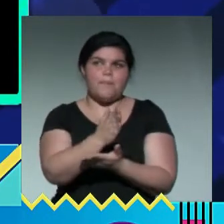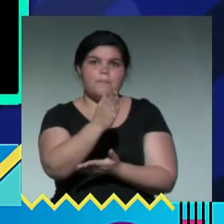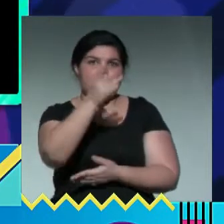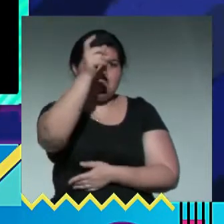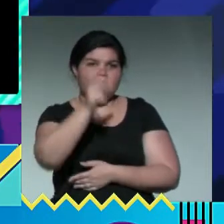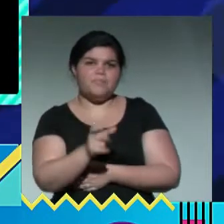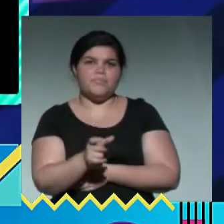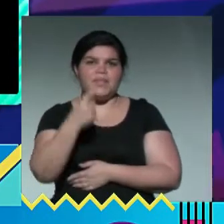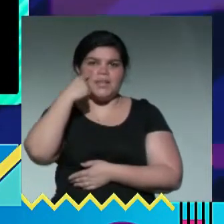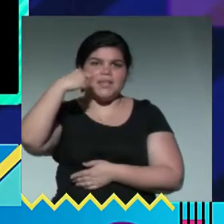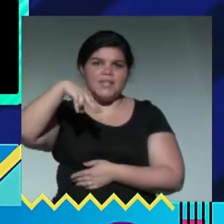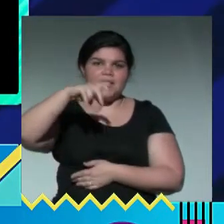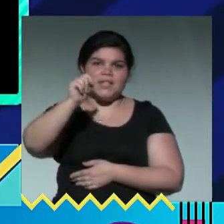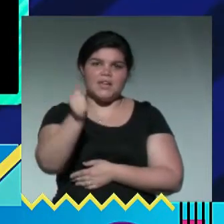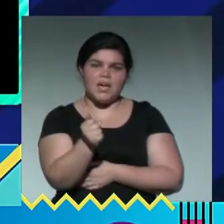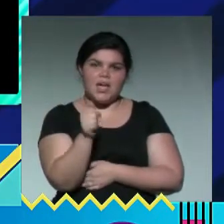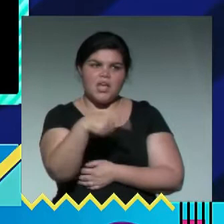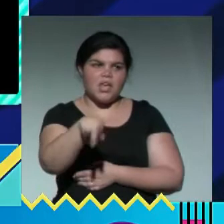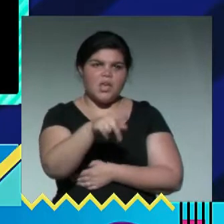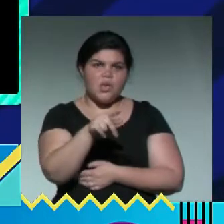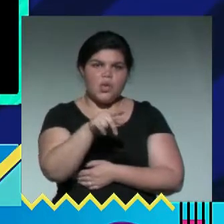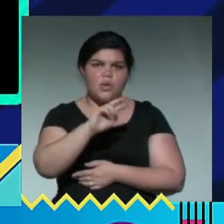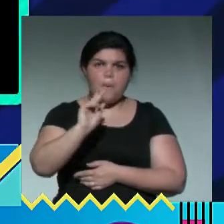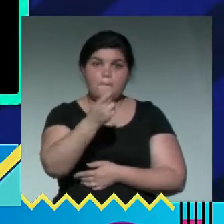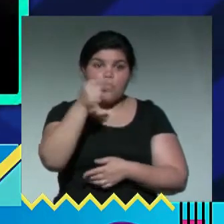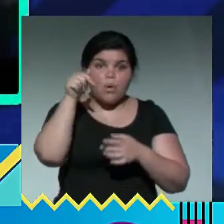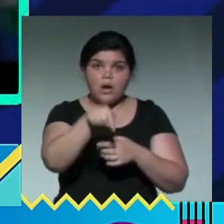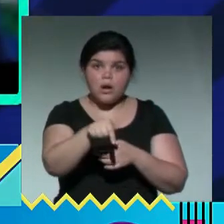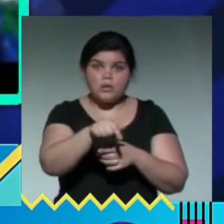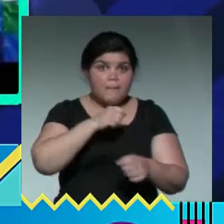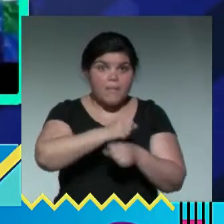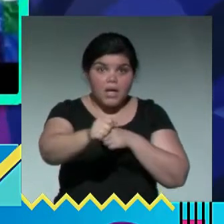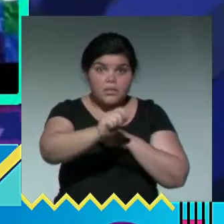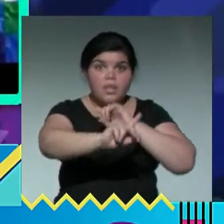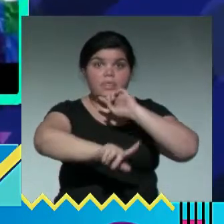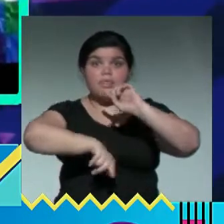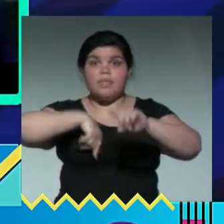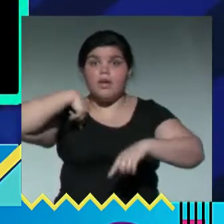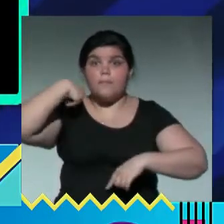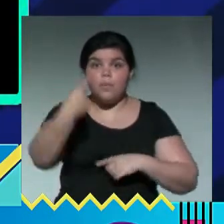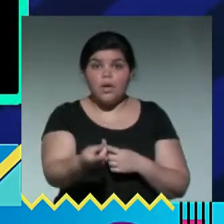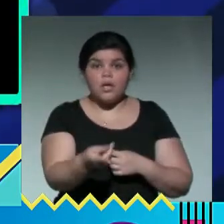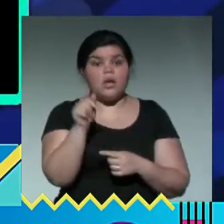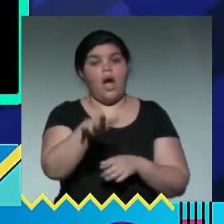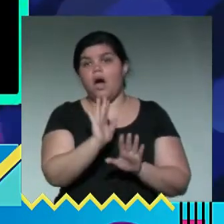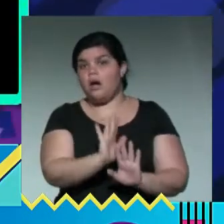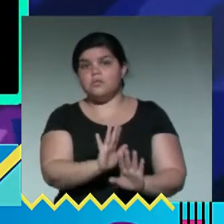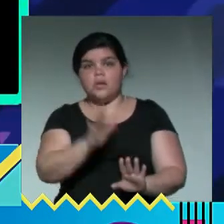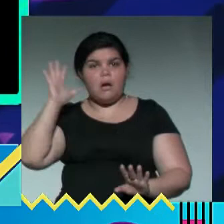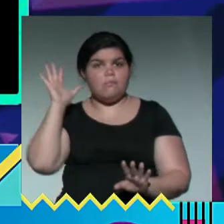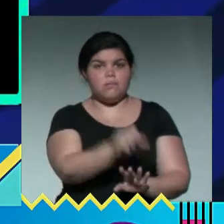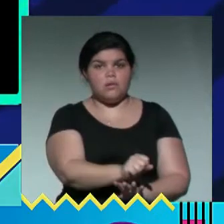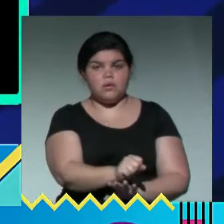todo cae. Exacto, pero hubo otros grupos, por también mencionar y tomarme de lo que acaba de decir Gabriela, por ejemplo en Chile, de que ella habla del